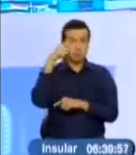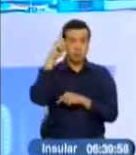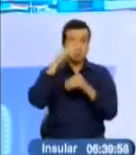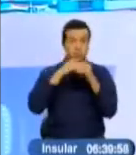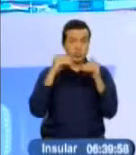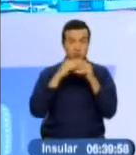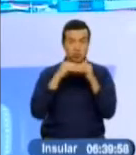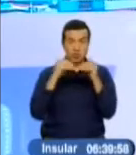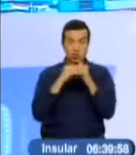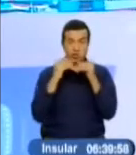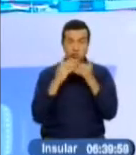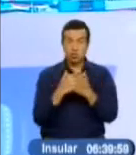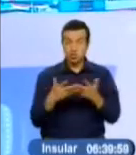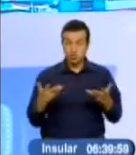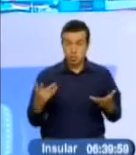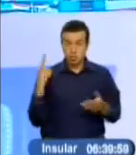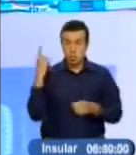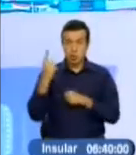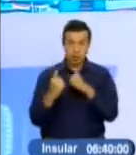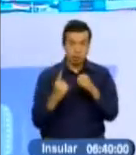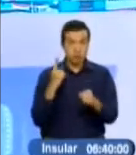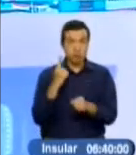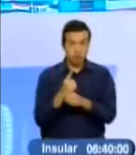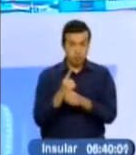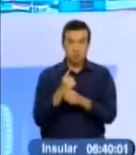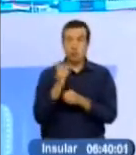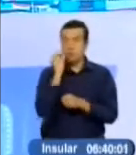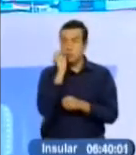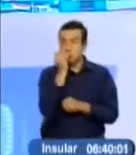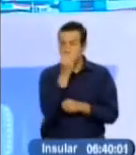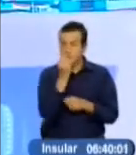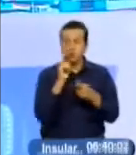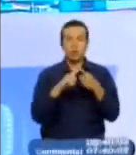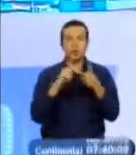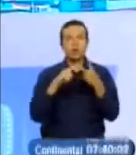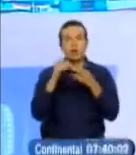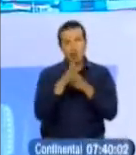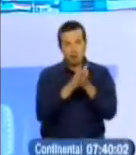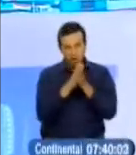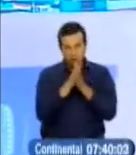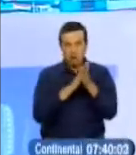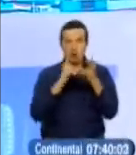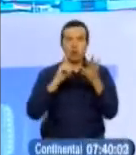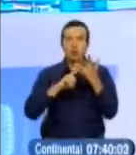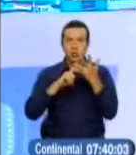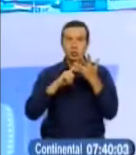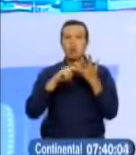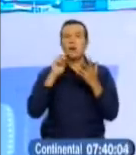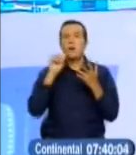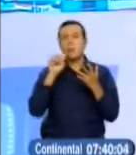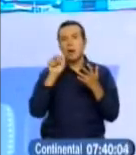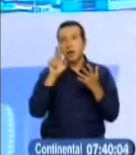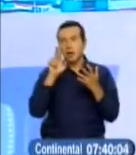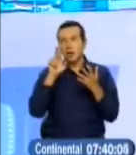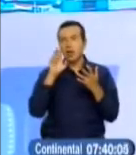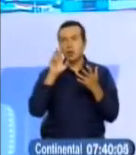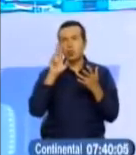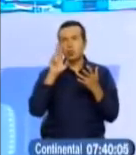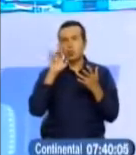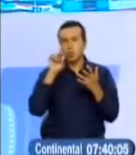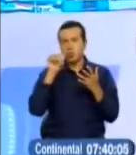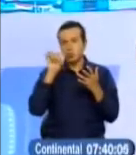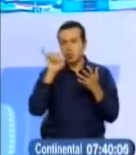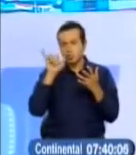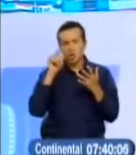dólares alan y exportamos flores y exportamos cacao y exportamos pulpa maracuyá y tenemos un enorme